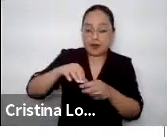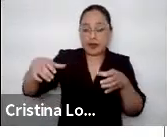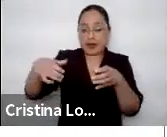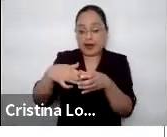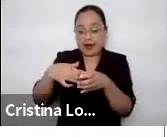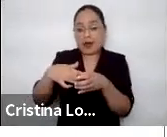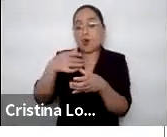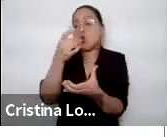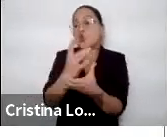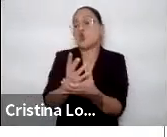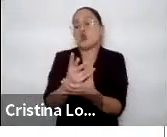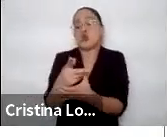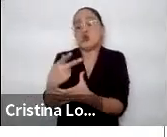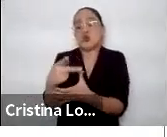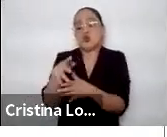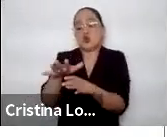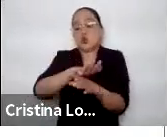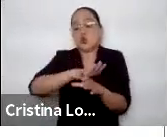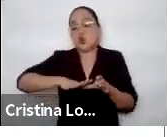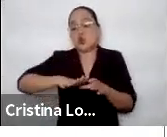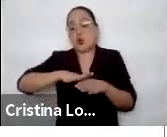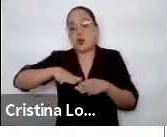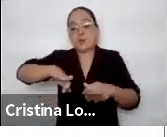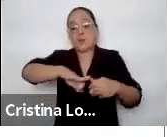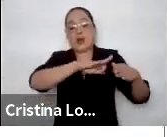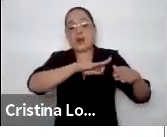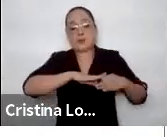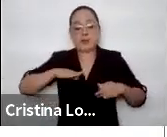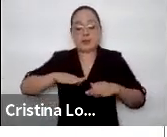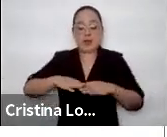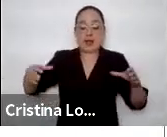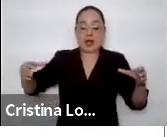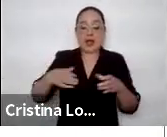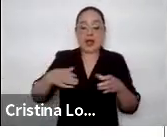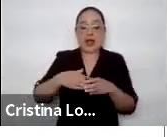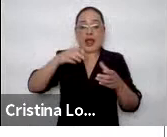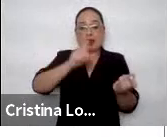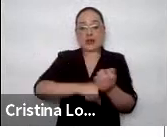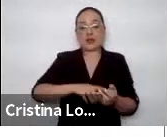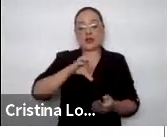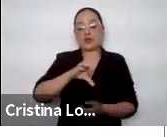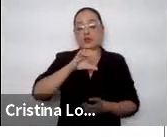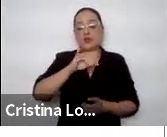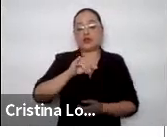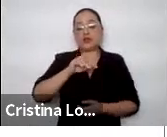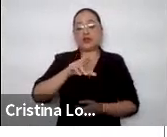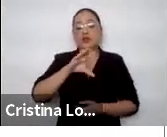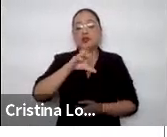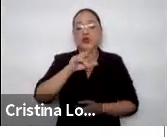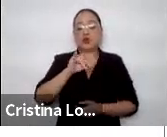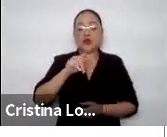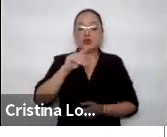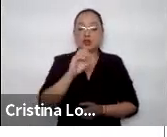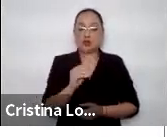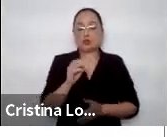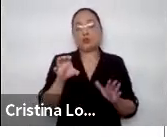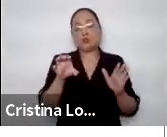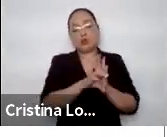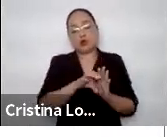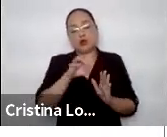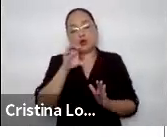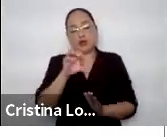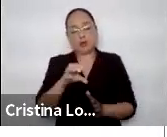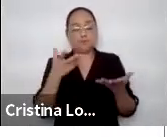pero única y exclusivamente que sean de su circuito. Un ejemplo,